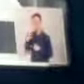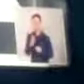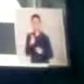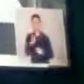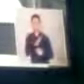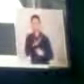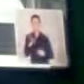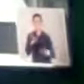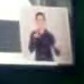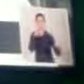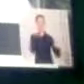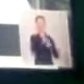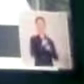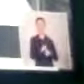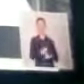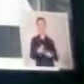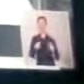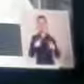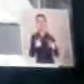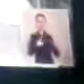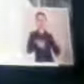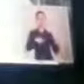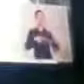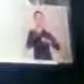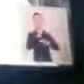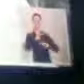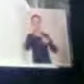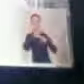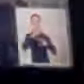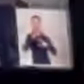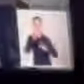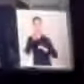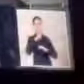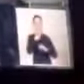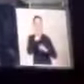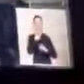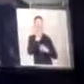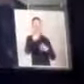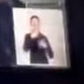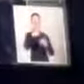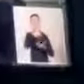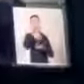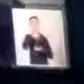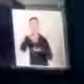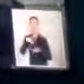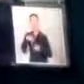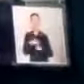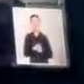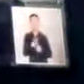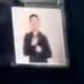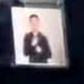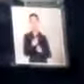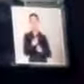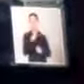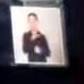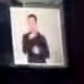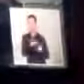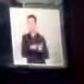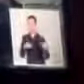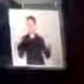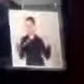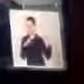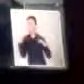esto, ya que aportaron su talento, su música, para que se hiciera este concierto. Fue un evento masivo, ¿eh? Que se reunieron muchas